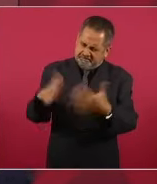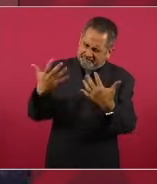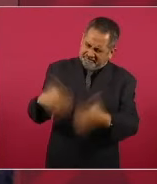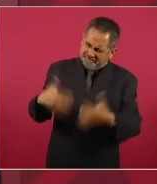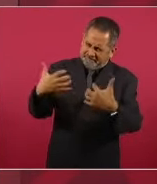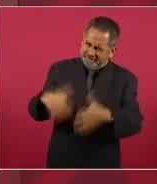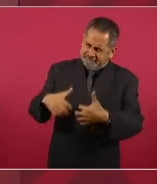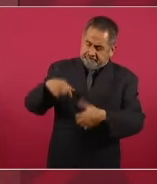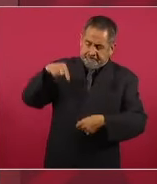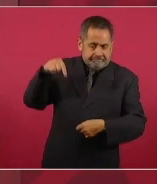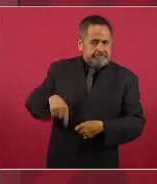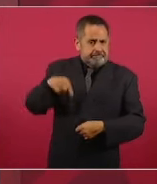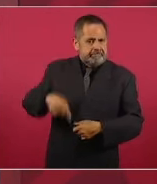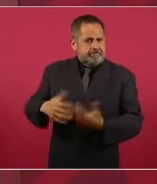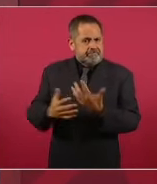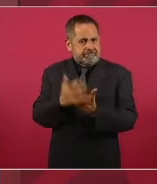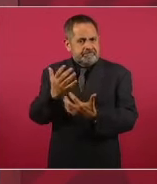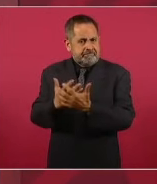buscando la autosuficiencia.